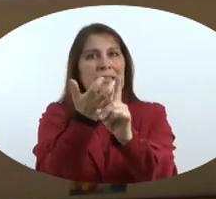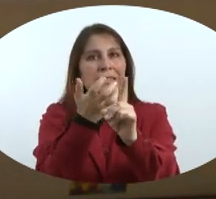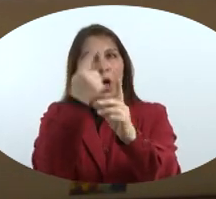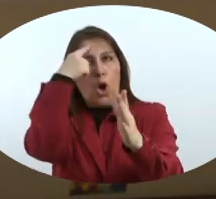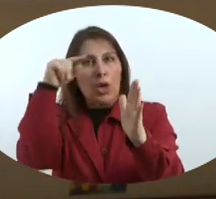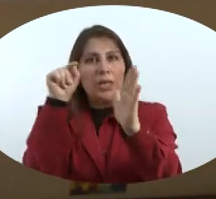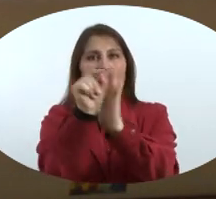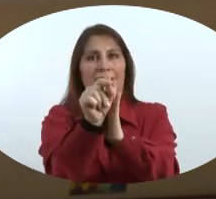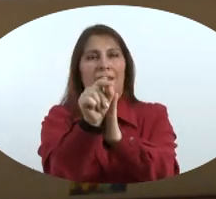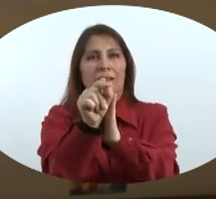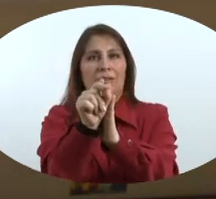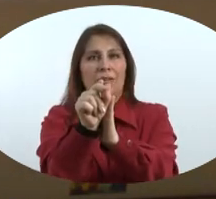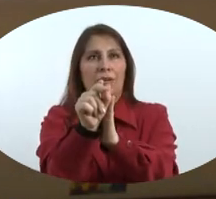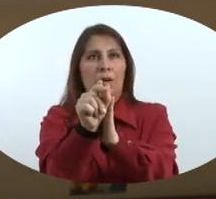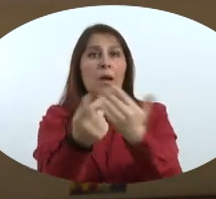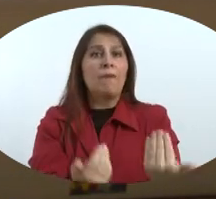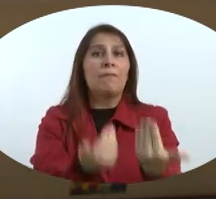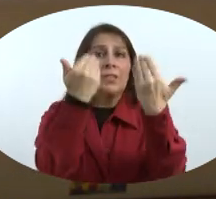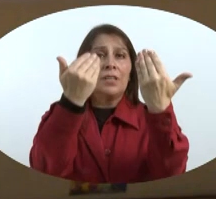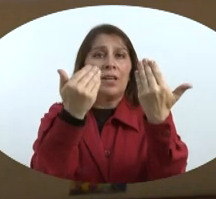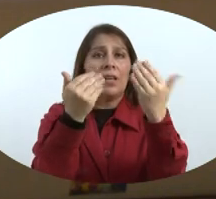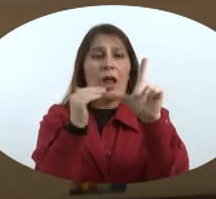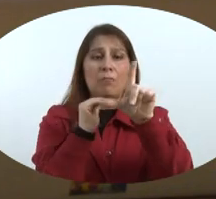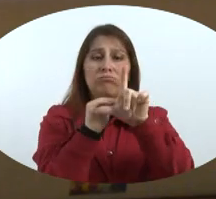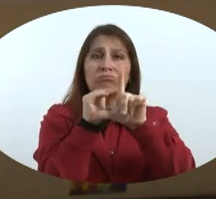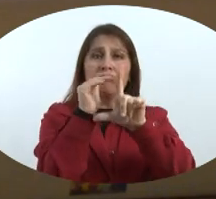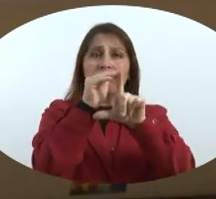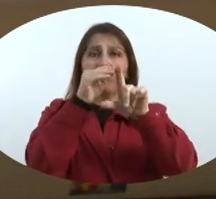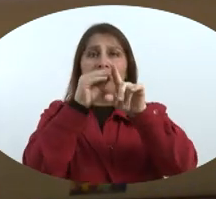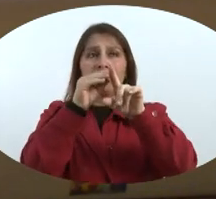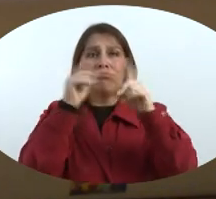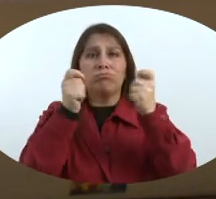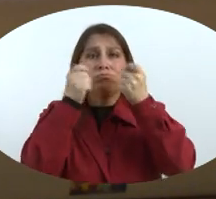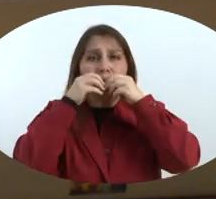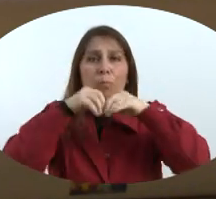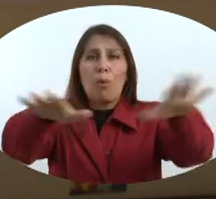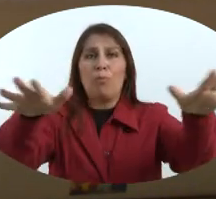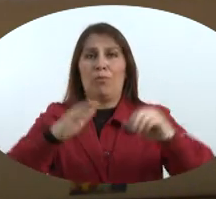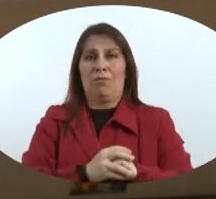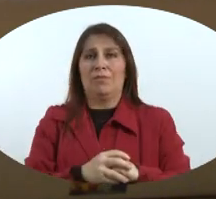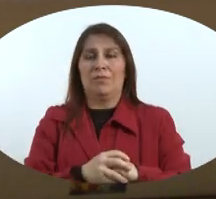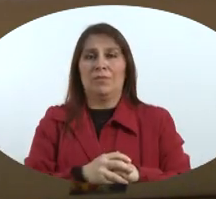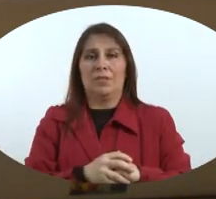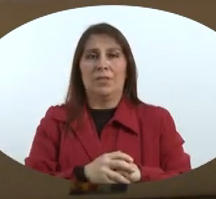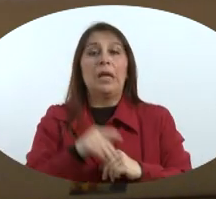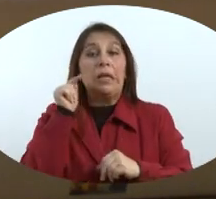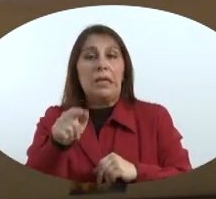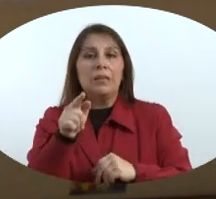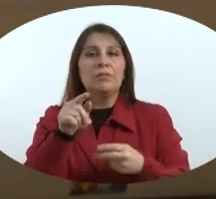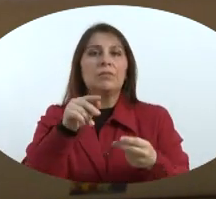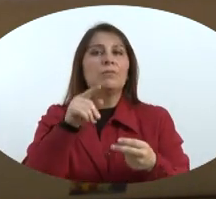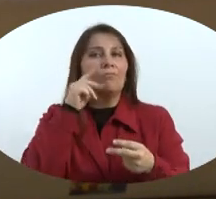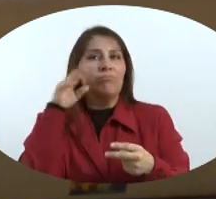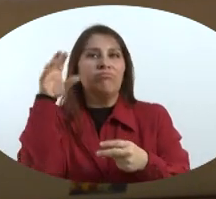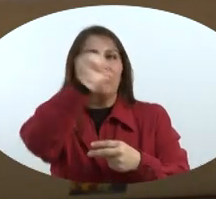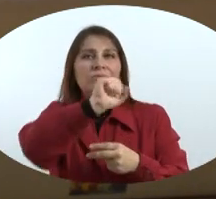crítico y al servicio de las clases populares creo que a eso nos enfrentamos diariamente de nuestras prácticas pedagógicas